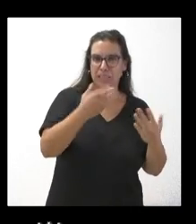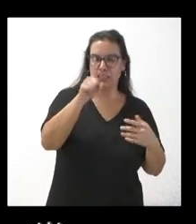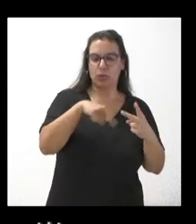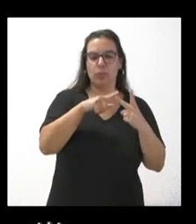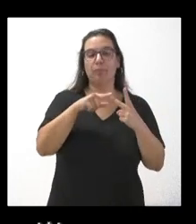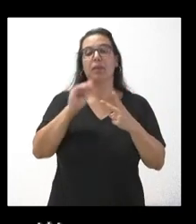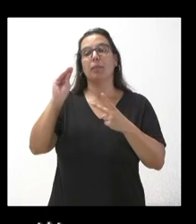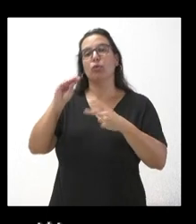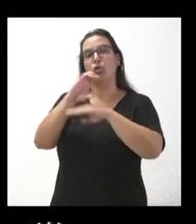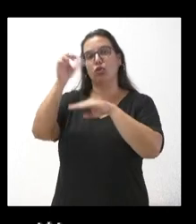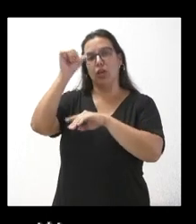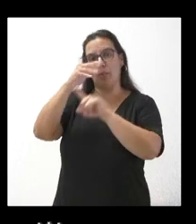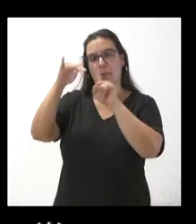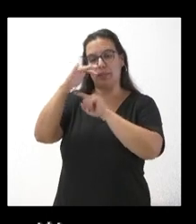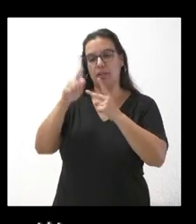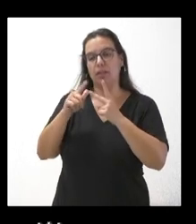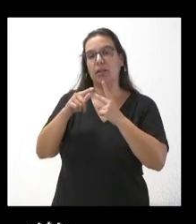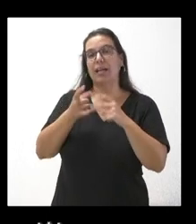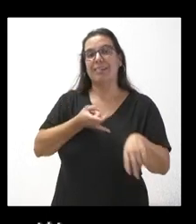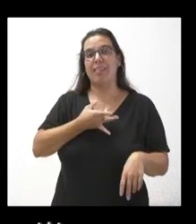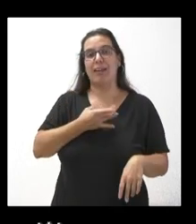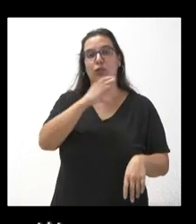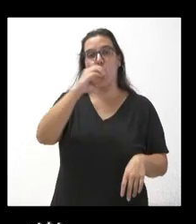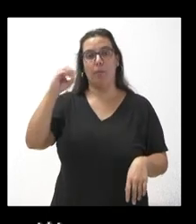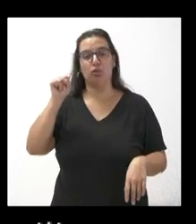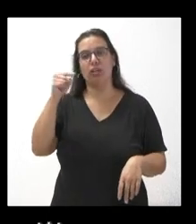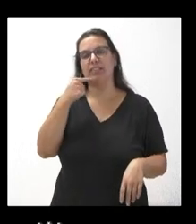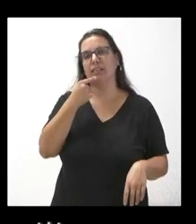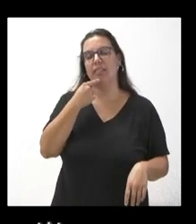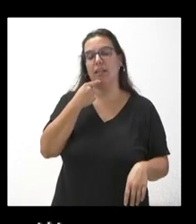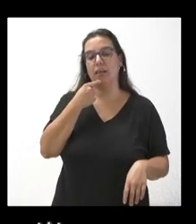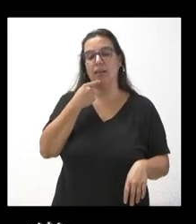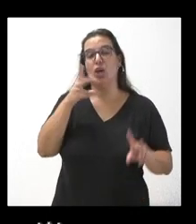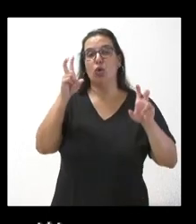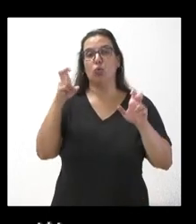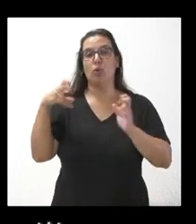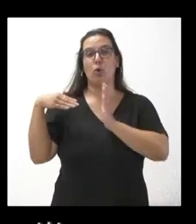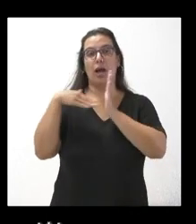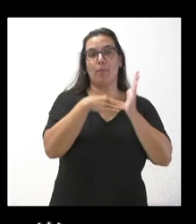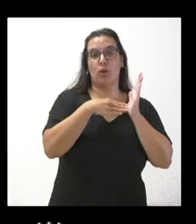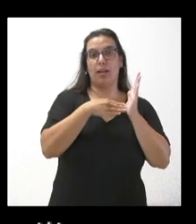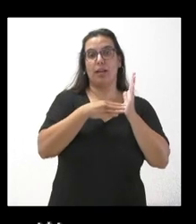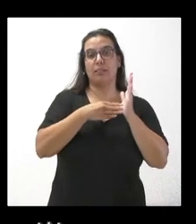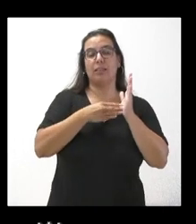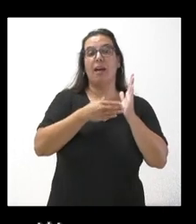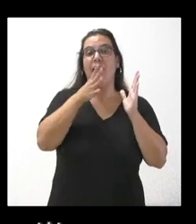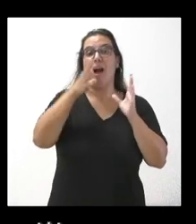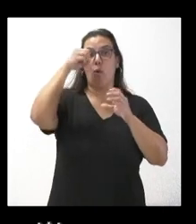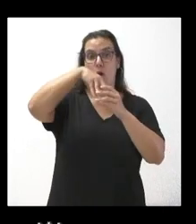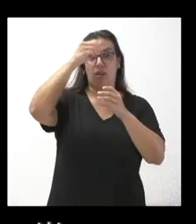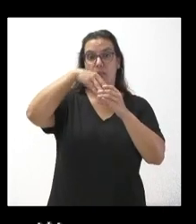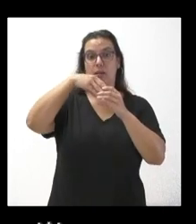Suárez Quiñones, el sindicato Comisiones Obreras ha criticado que los nuevos camiones autobomba de incendios forestales no están